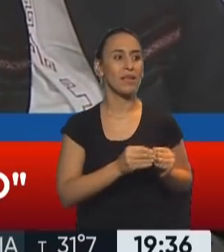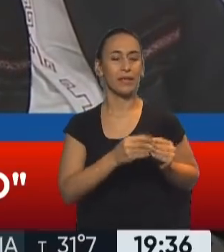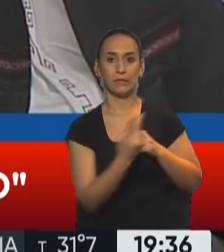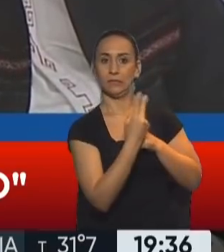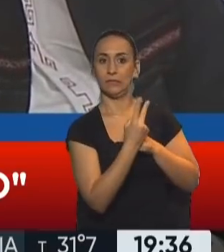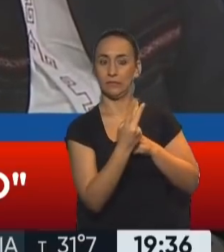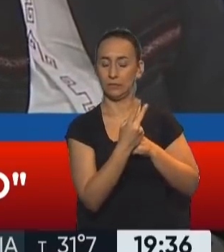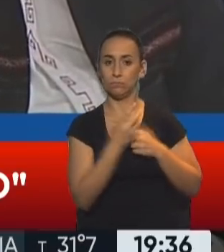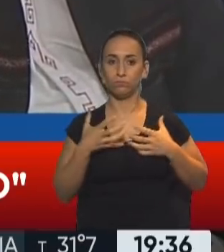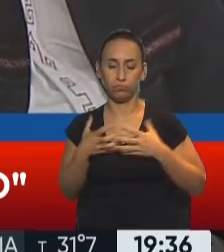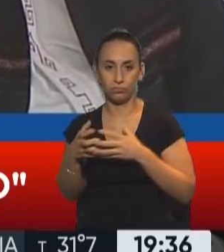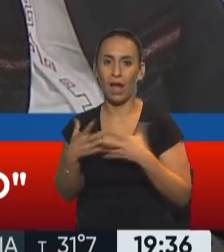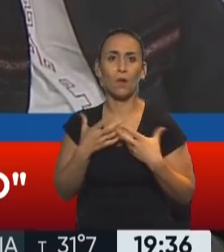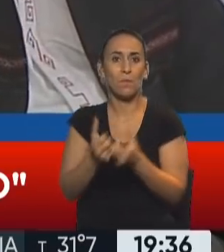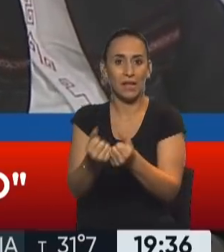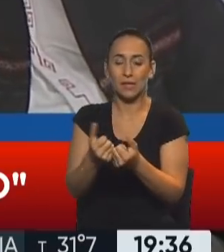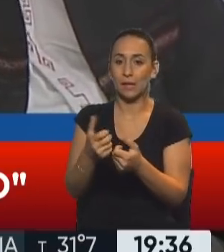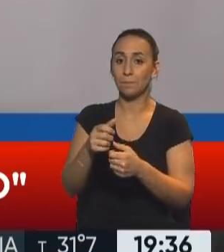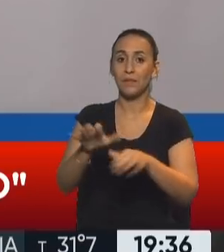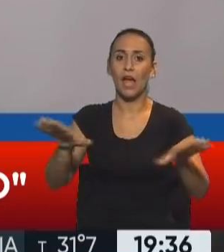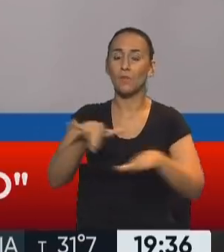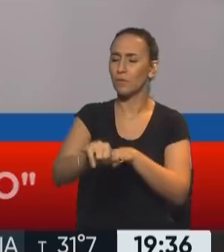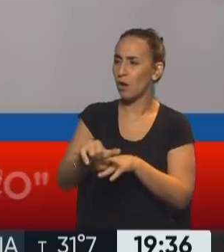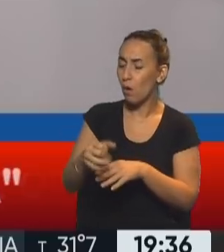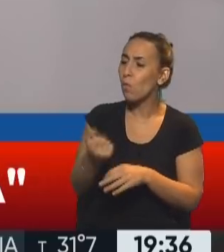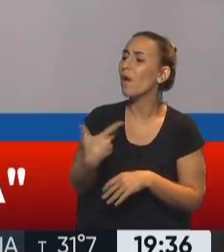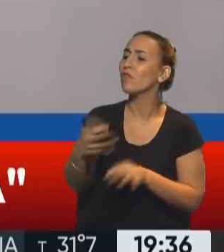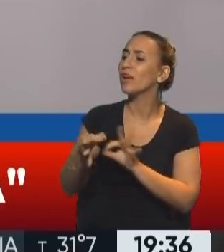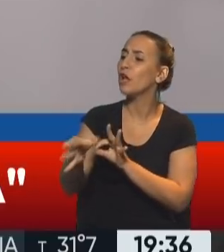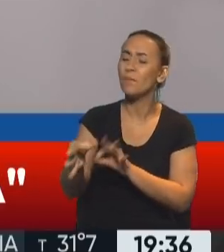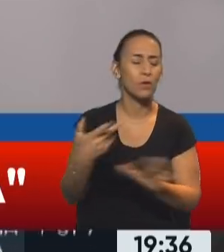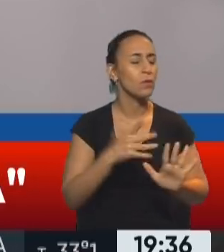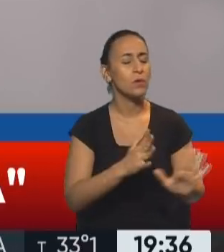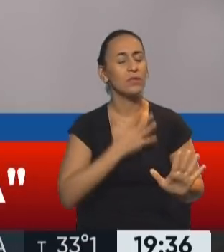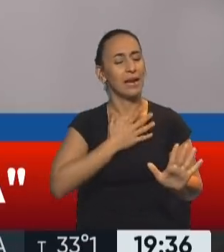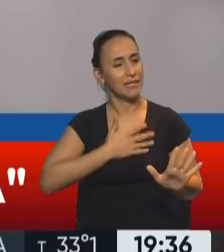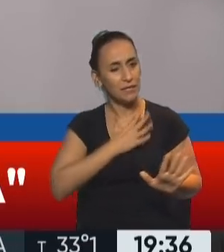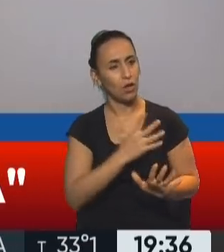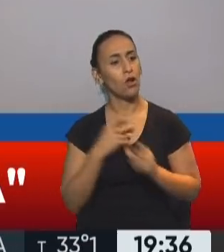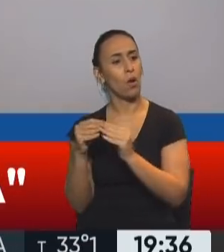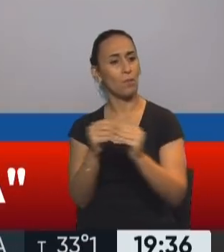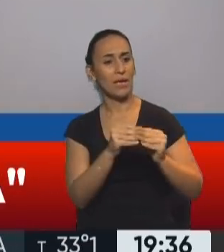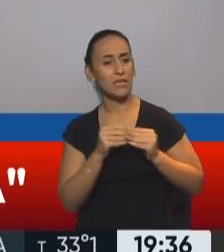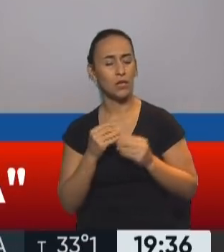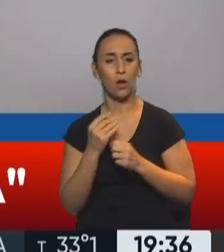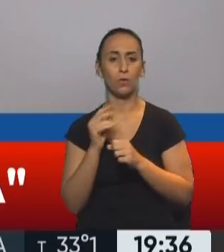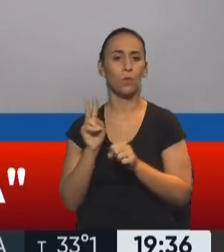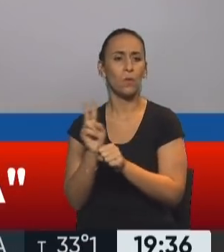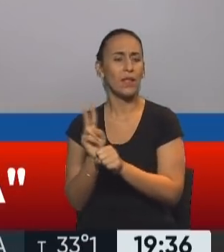me maravilló porque le dije, pero ¿cuántos kilómetros son? Quédate tranquilo, tengo todos compañeros que están custodiando. Más de